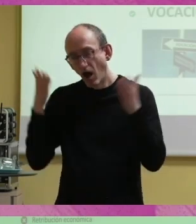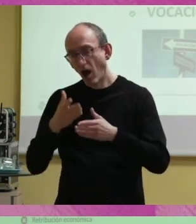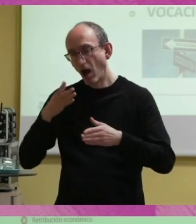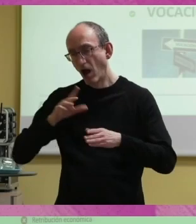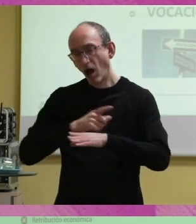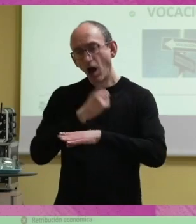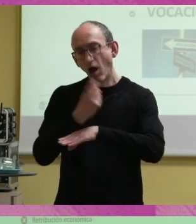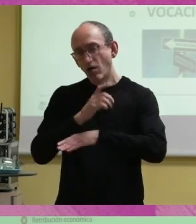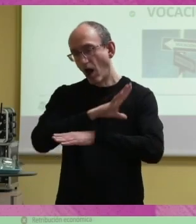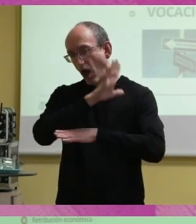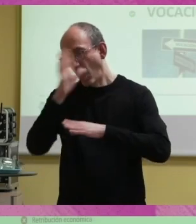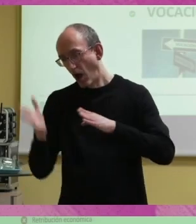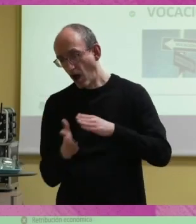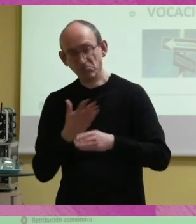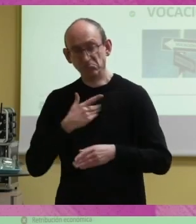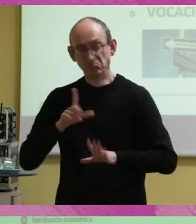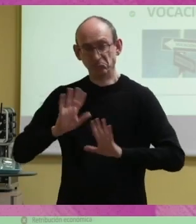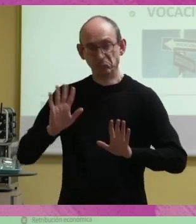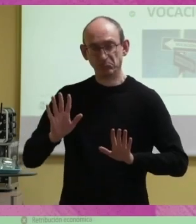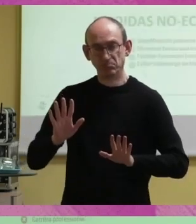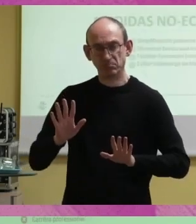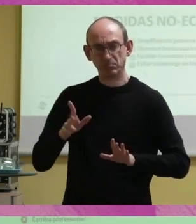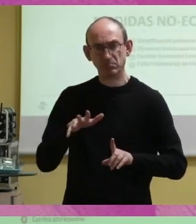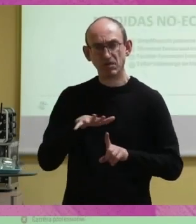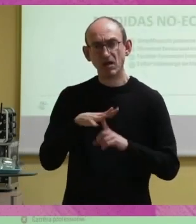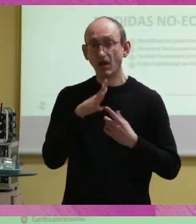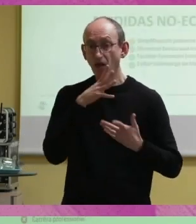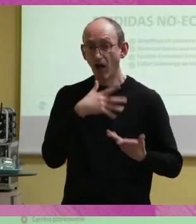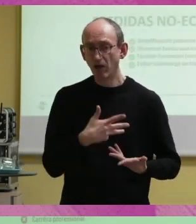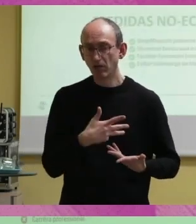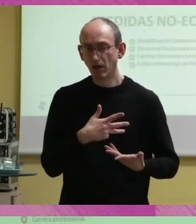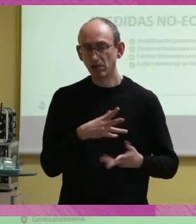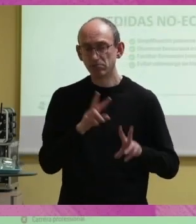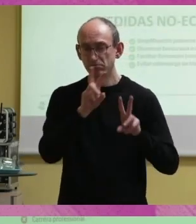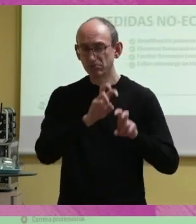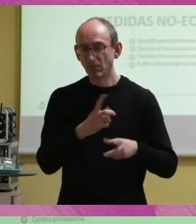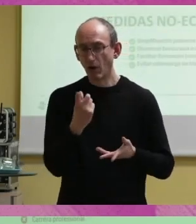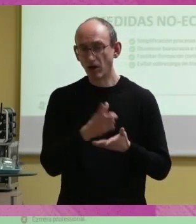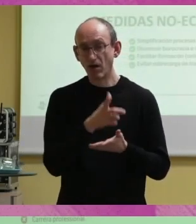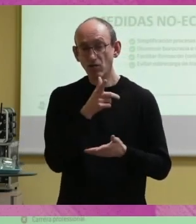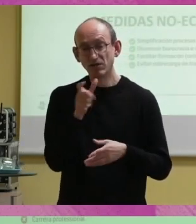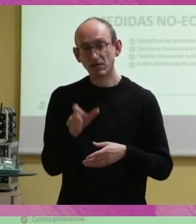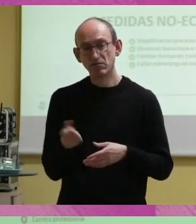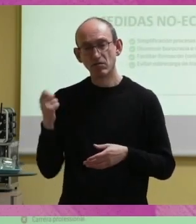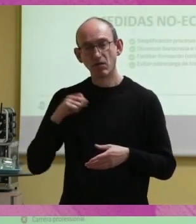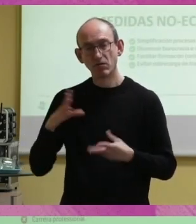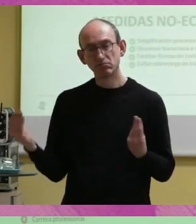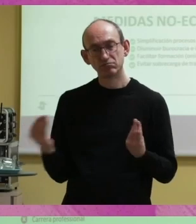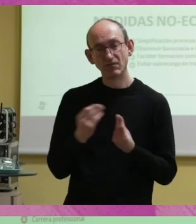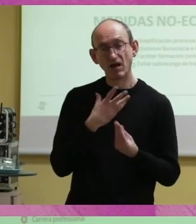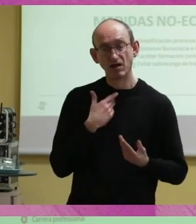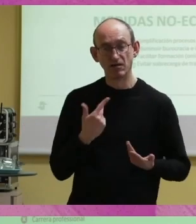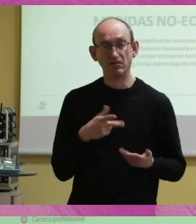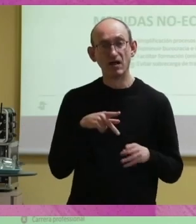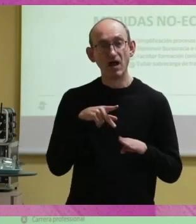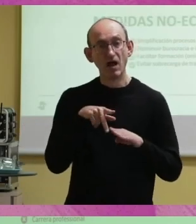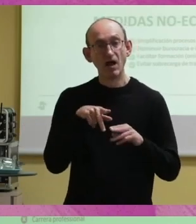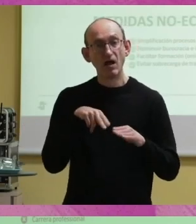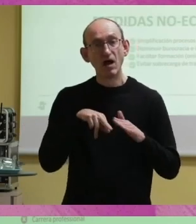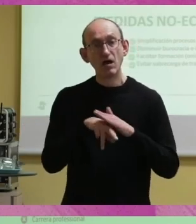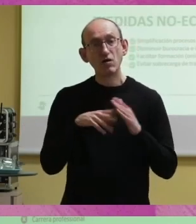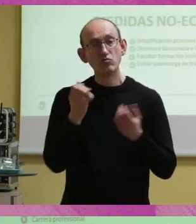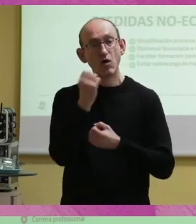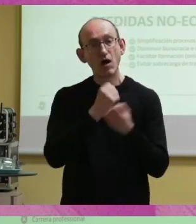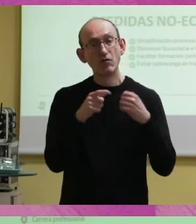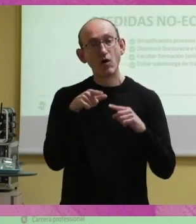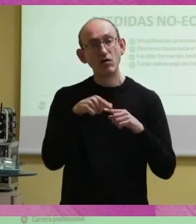Entonces, tenemos que revisar esto de verdad si queremos tener buenos profesionales con nosotros. Hay medidas económicas para estabilizar y